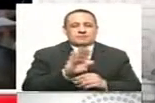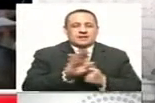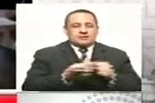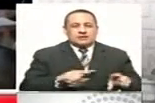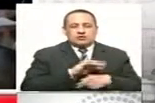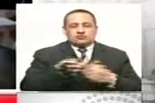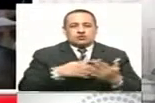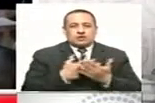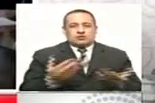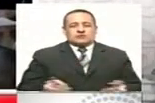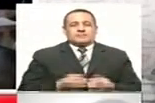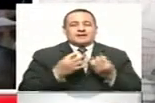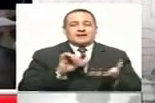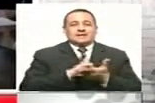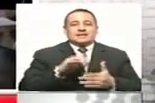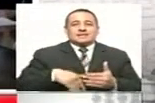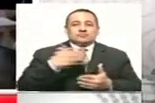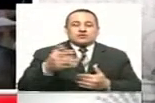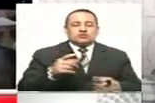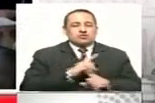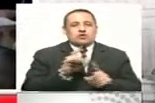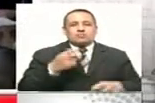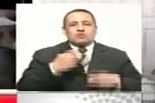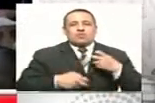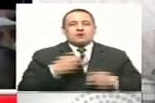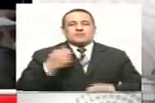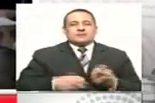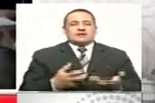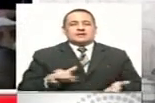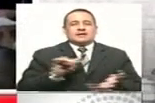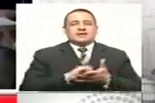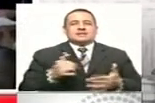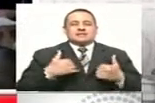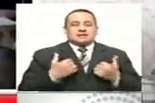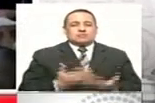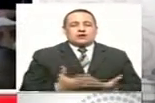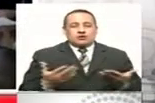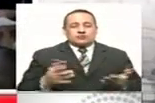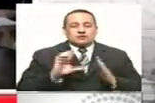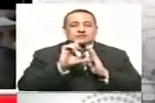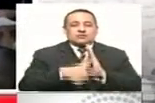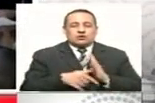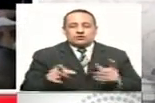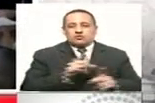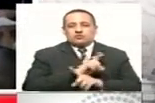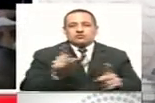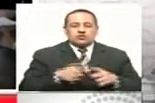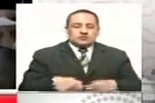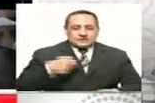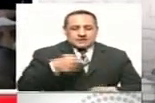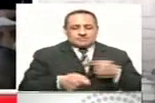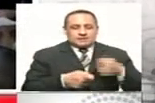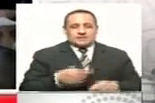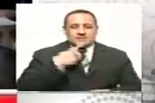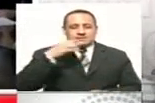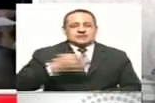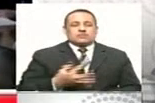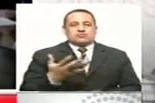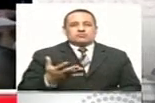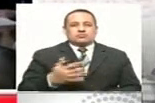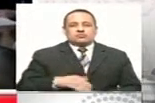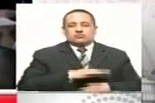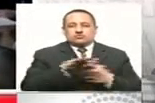de los recursos para que después no tengamos el problema de que tenemos los recursos y luego no se invierten de la manera más eficiente